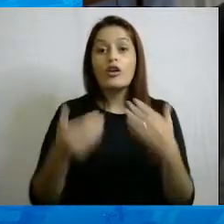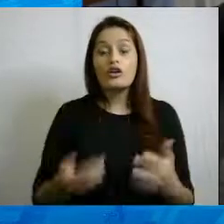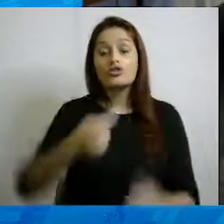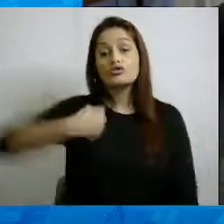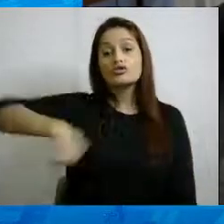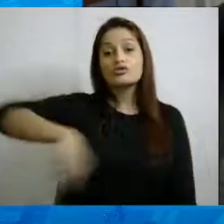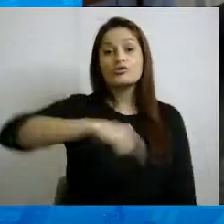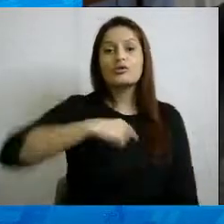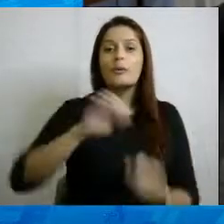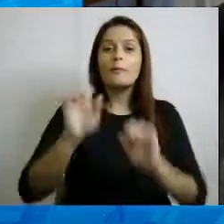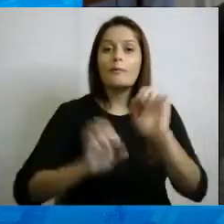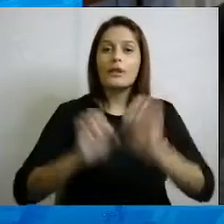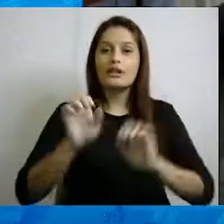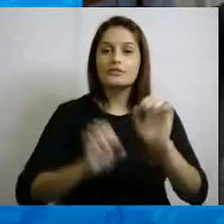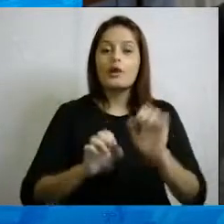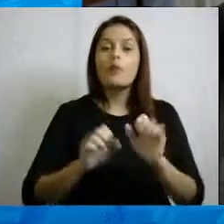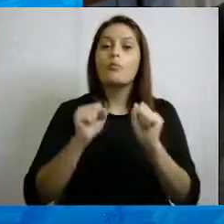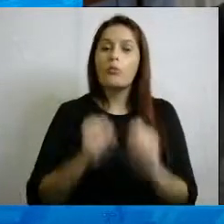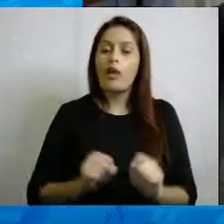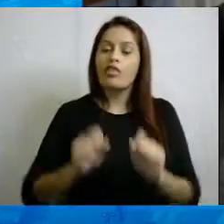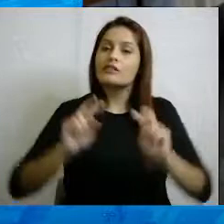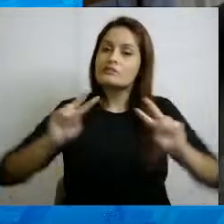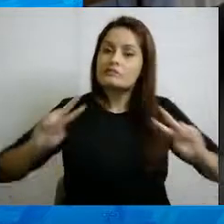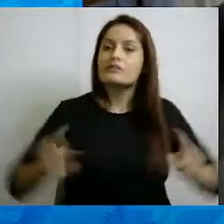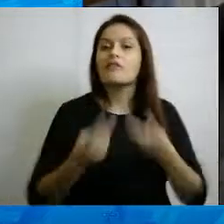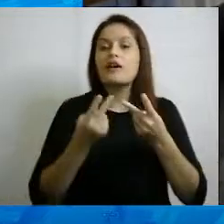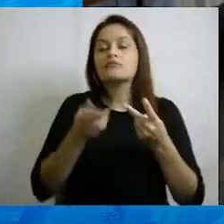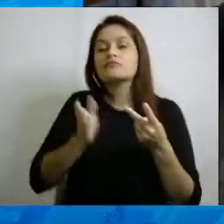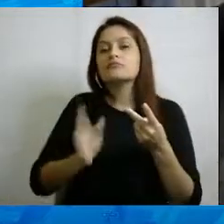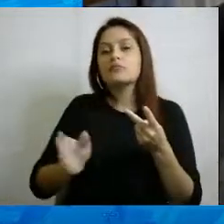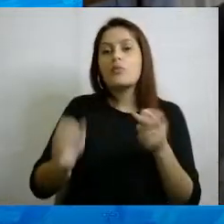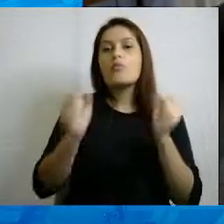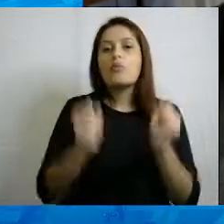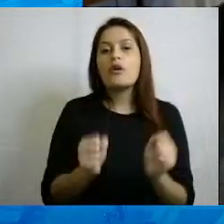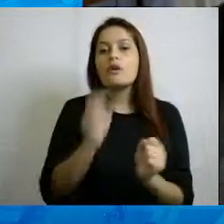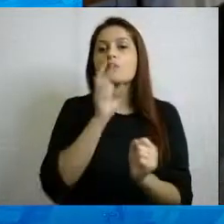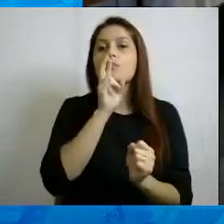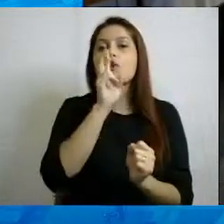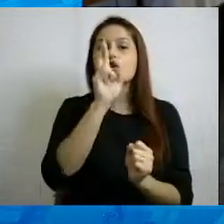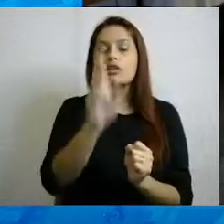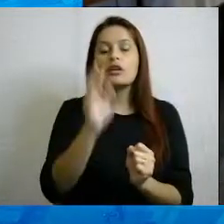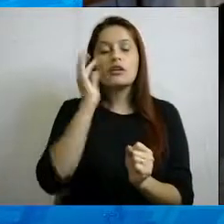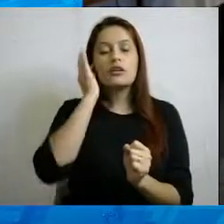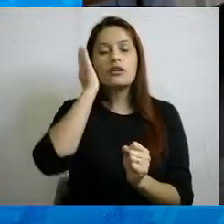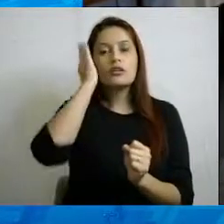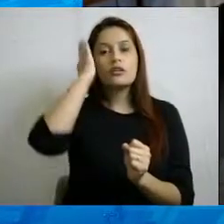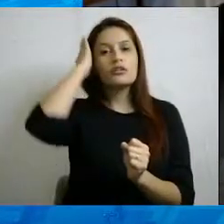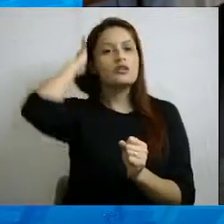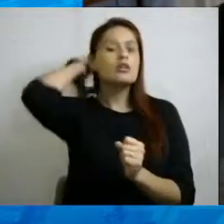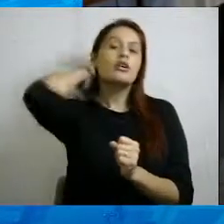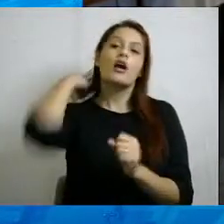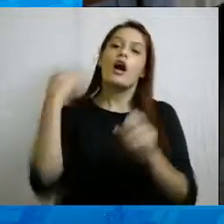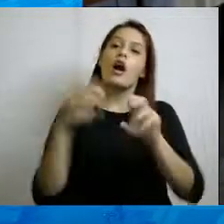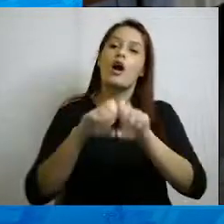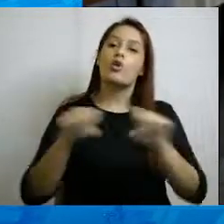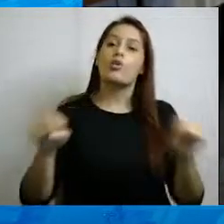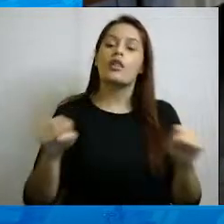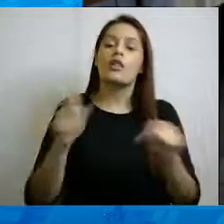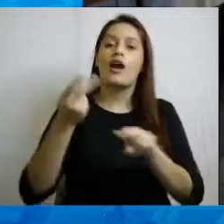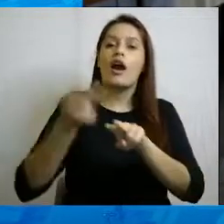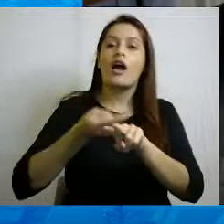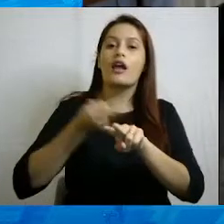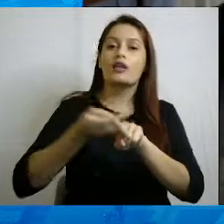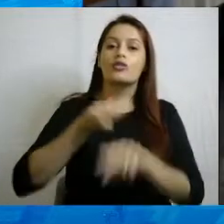empresa pudo lograr servir y responder con los compromisos de las cancelaciones de arriendo con